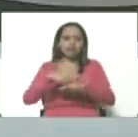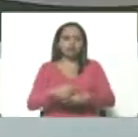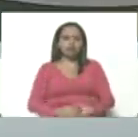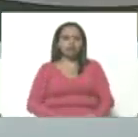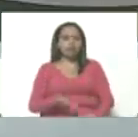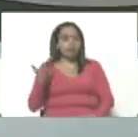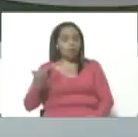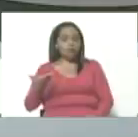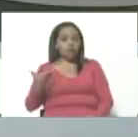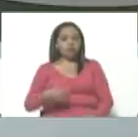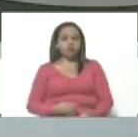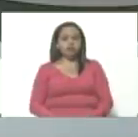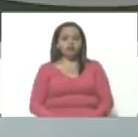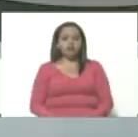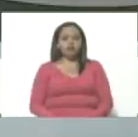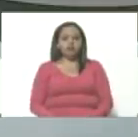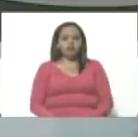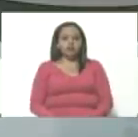datos importantes.